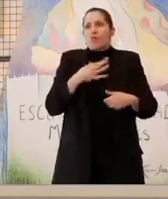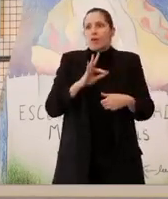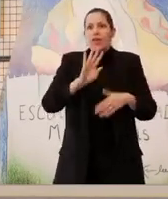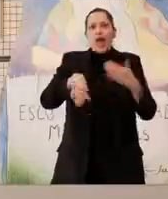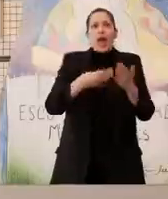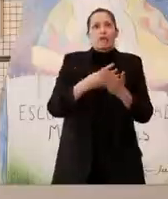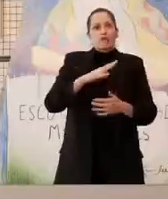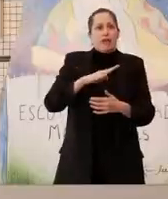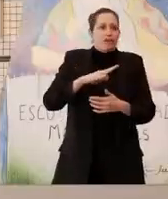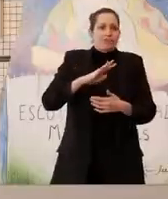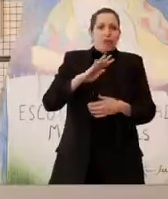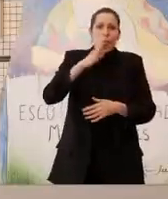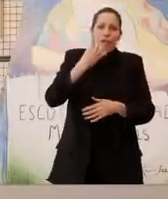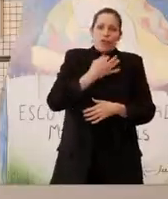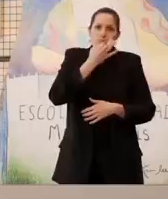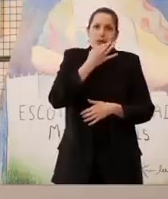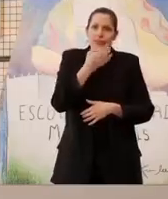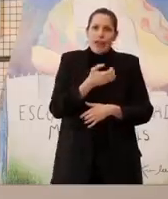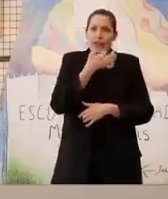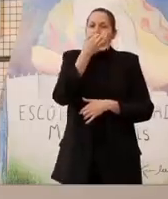tiene sus manías y bueno